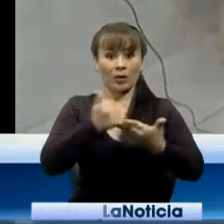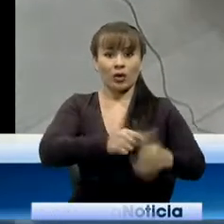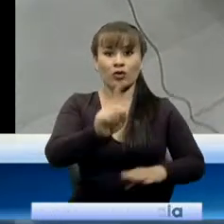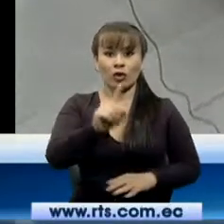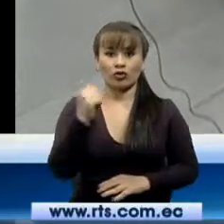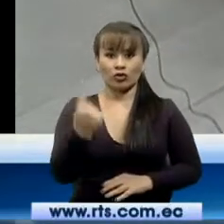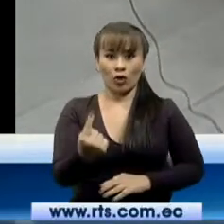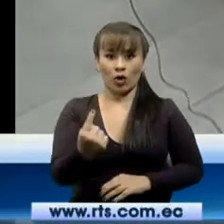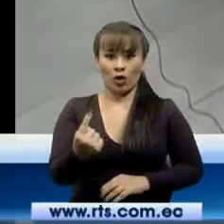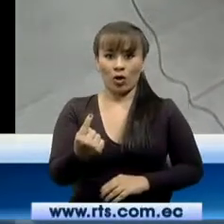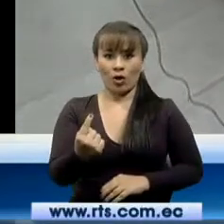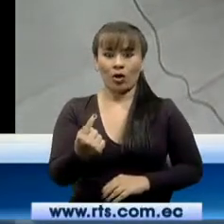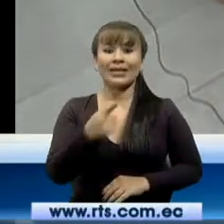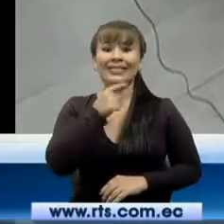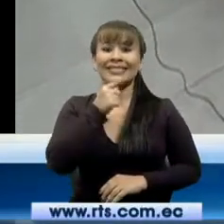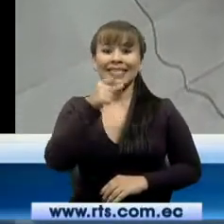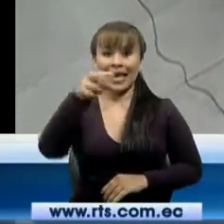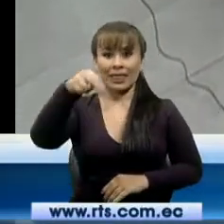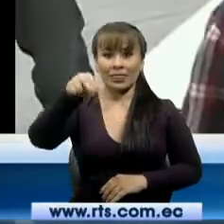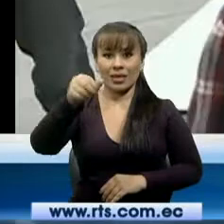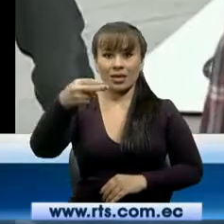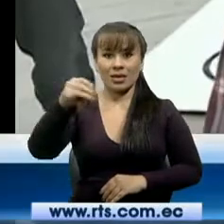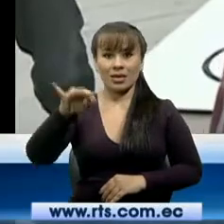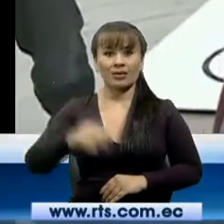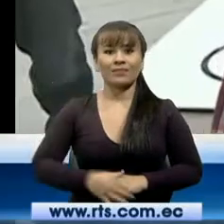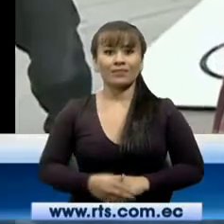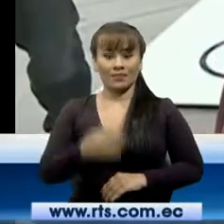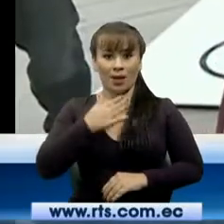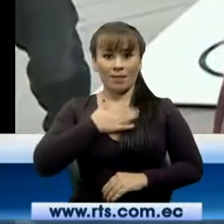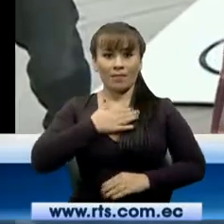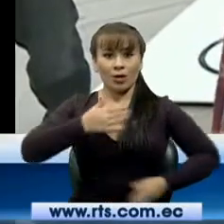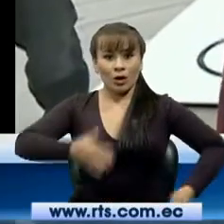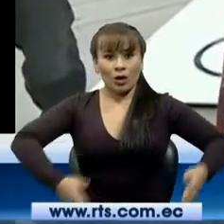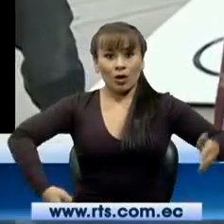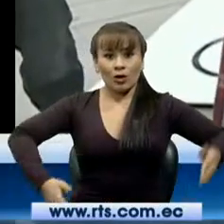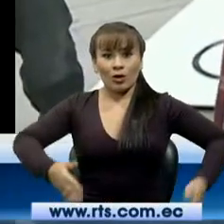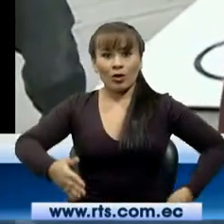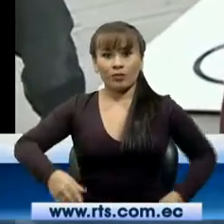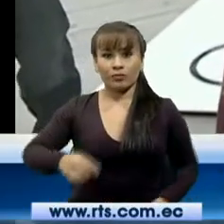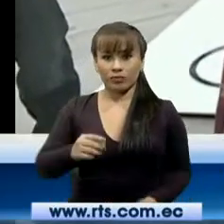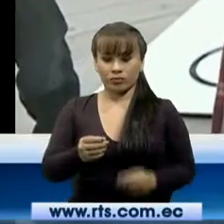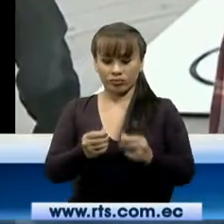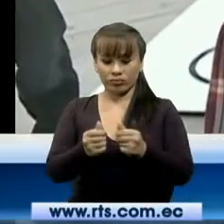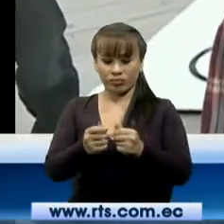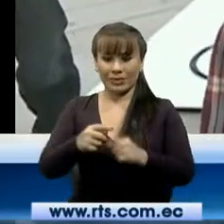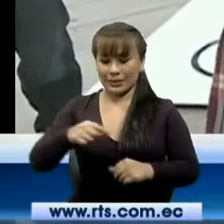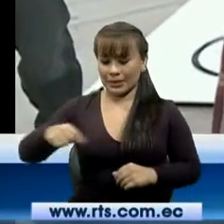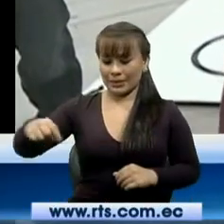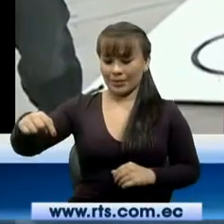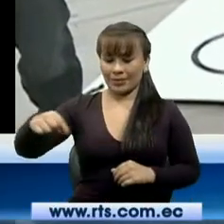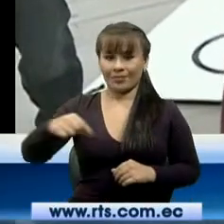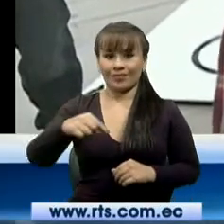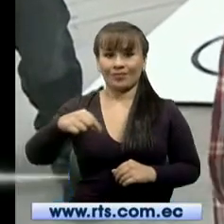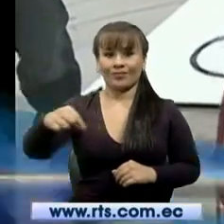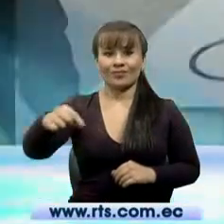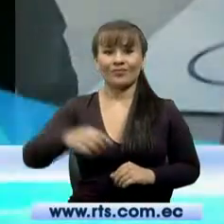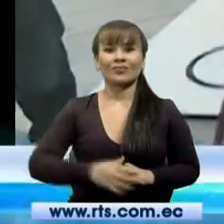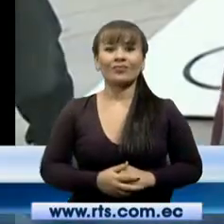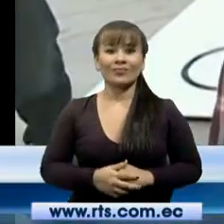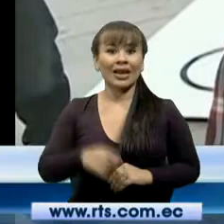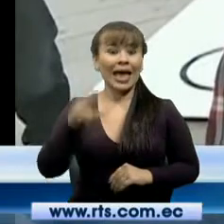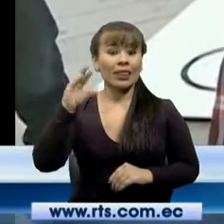primero en salir al ruedo fue Naín de 6 años. Mi robot sabe ir por la